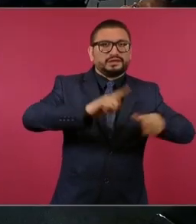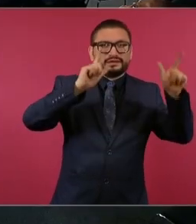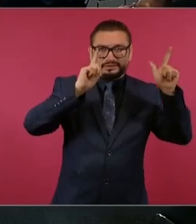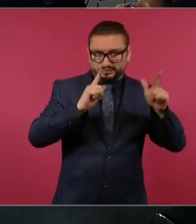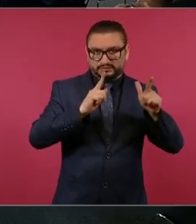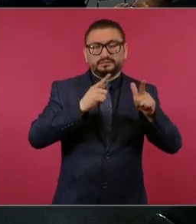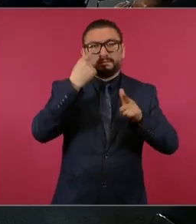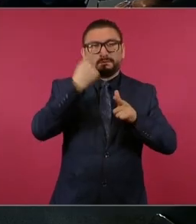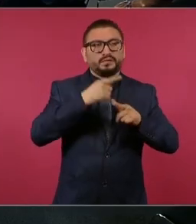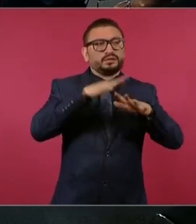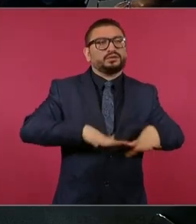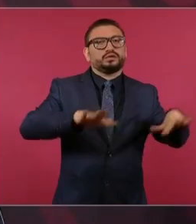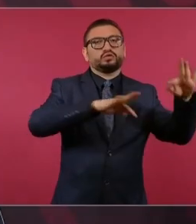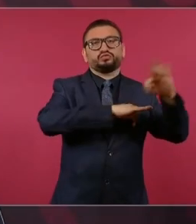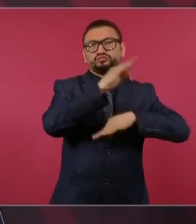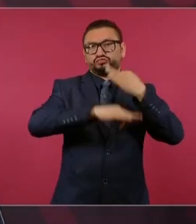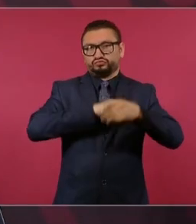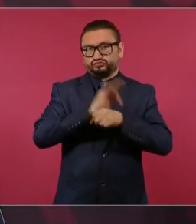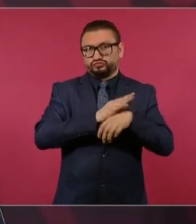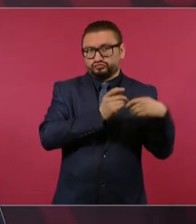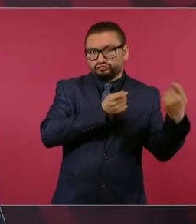de todos.